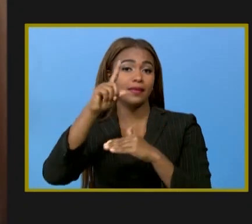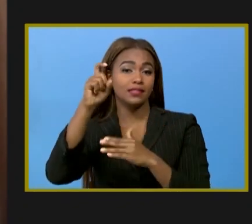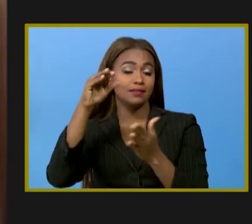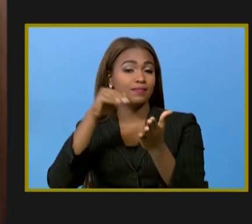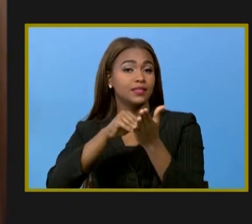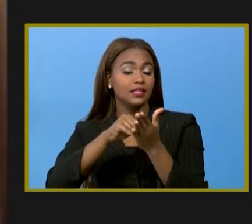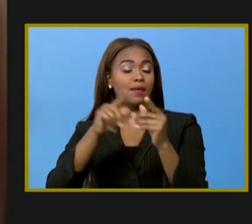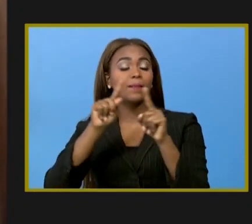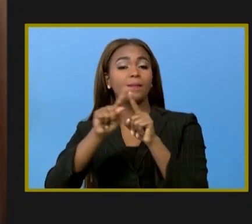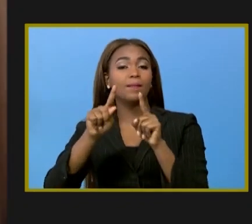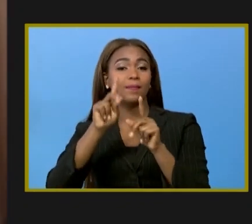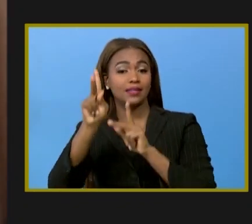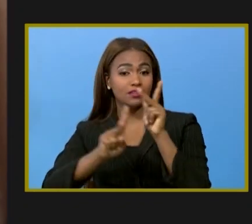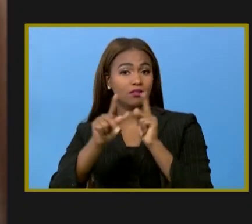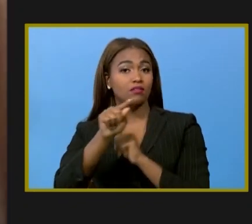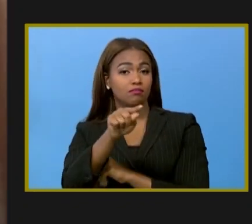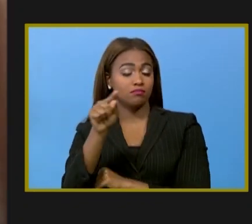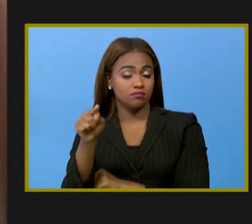personas,